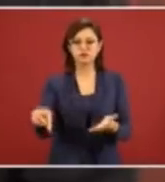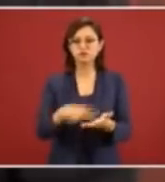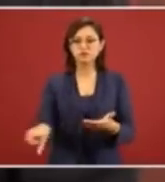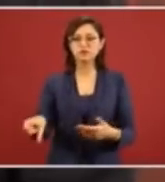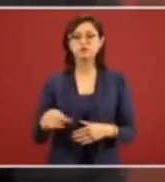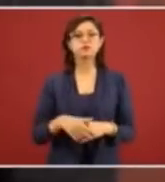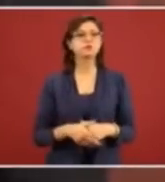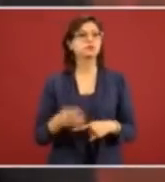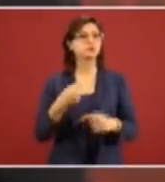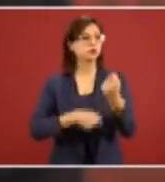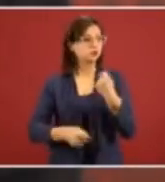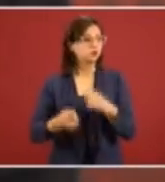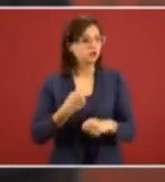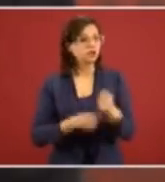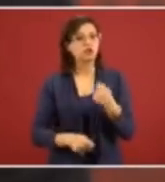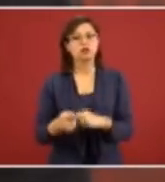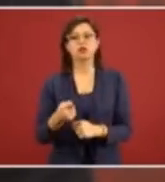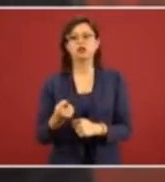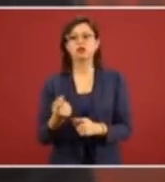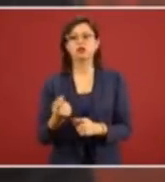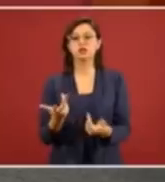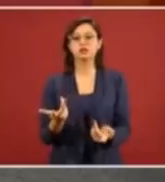en tiendas, en